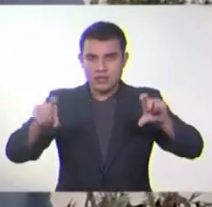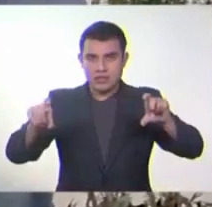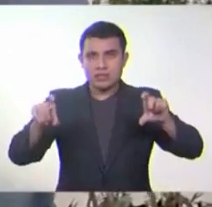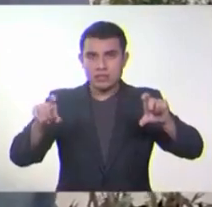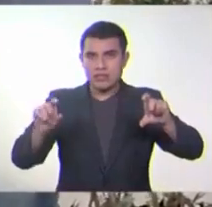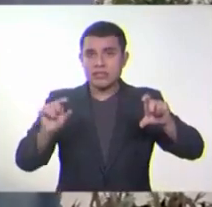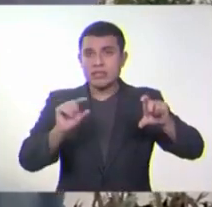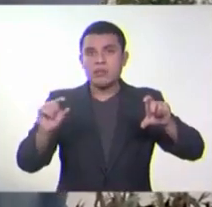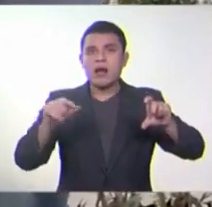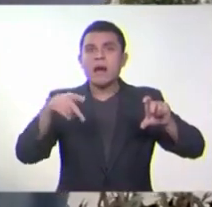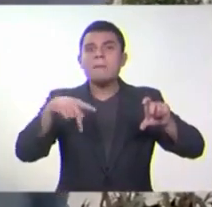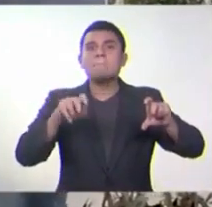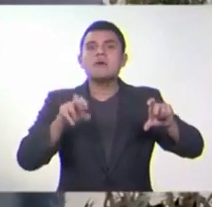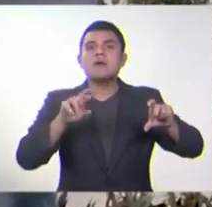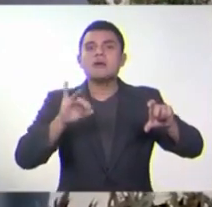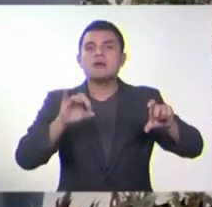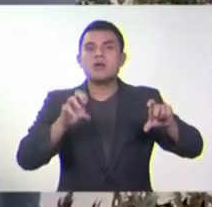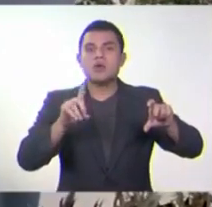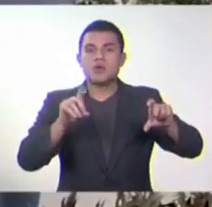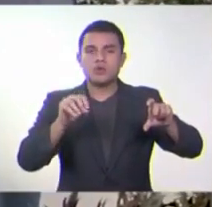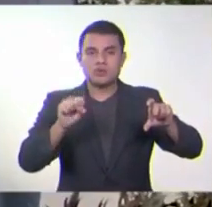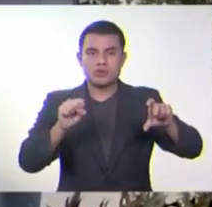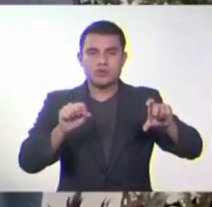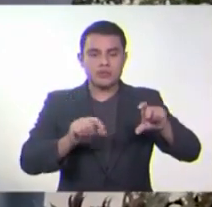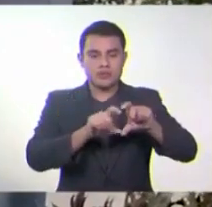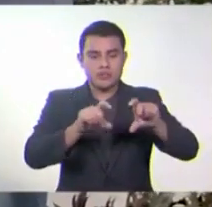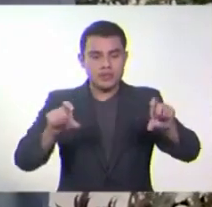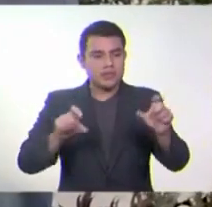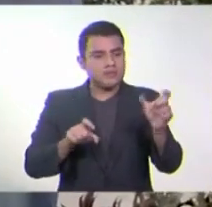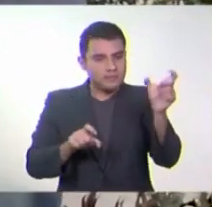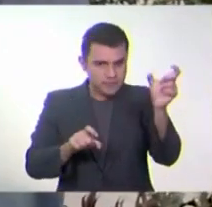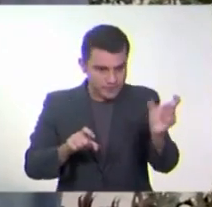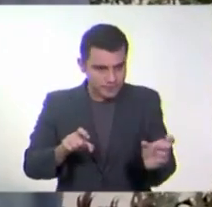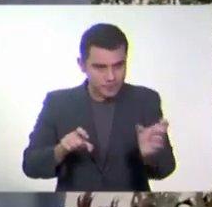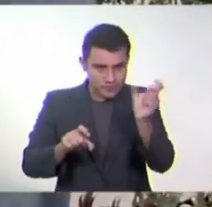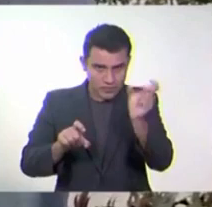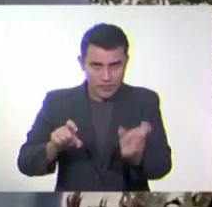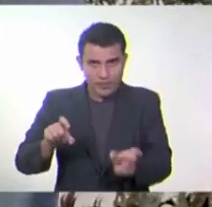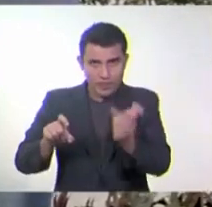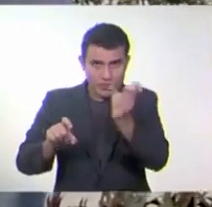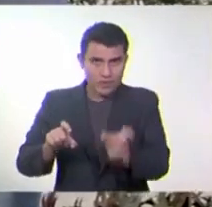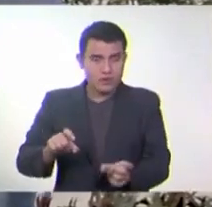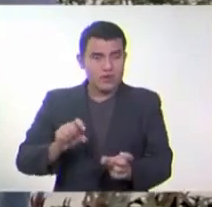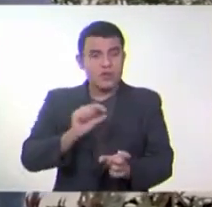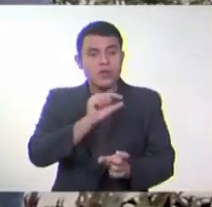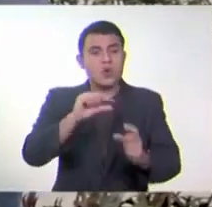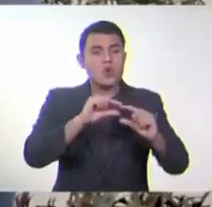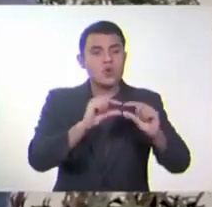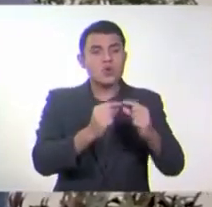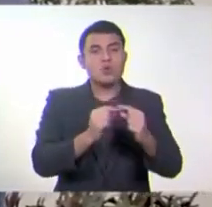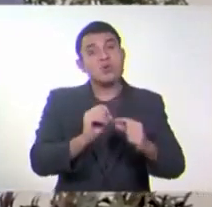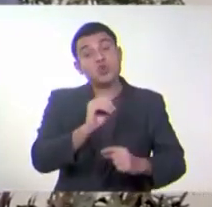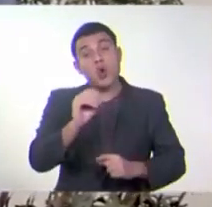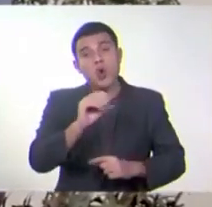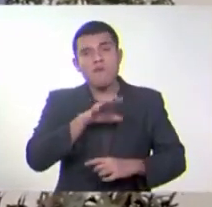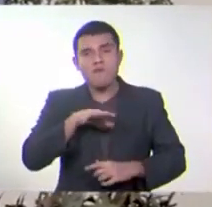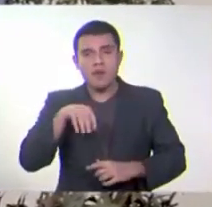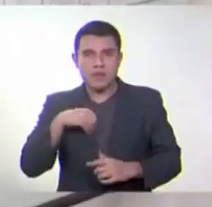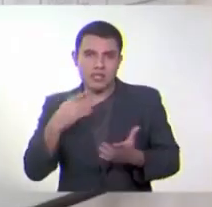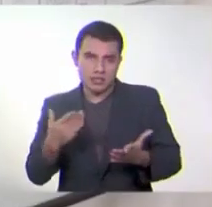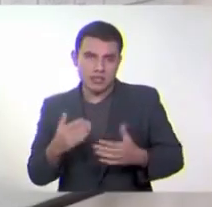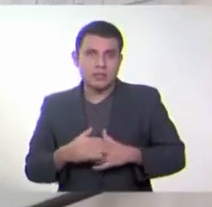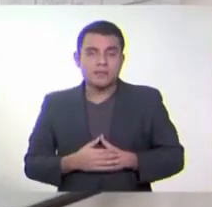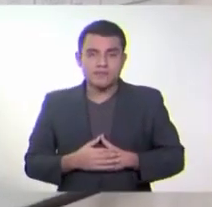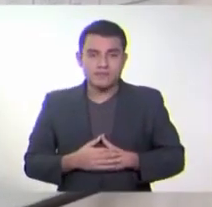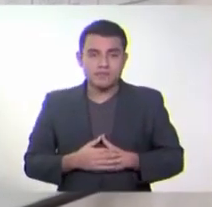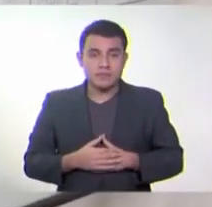llamadas periodos, en líneas verticales llamadas grupos o familia. También en